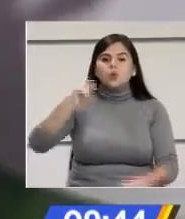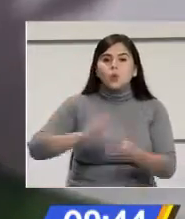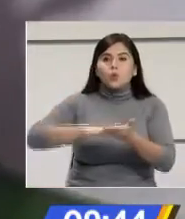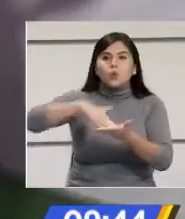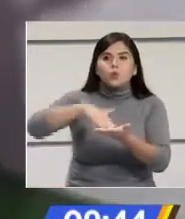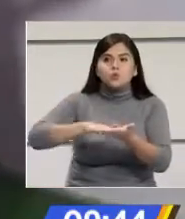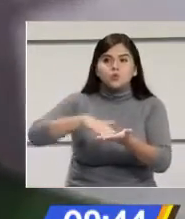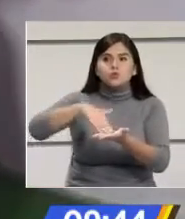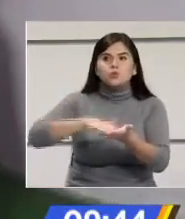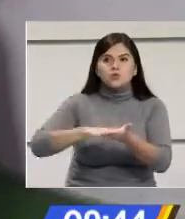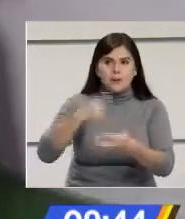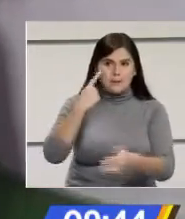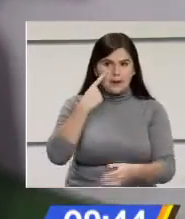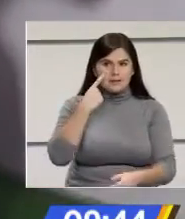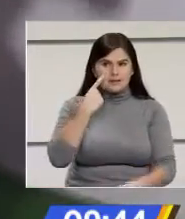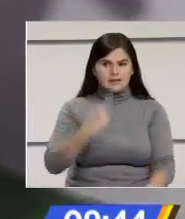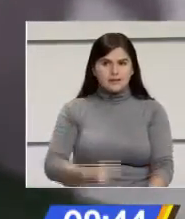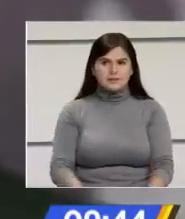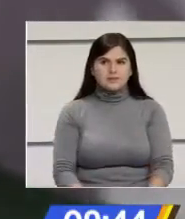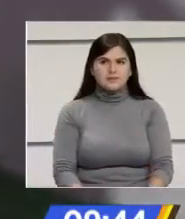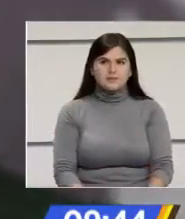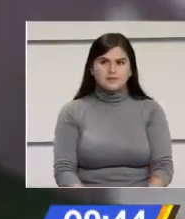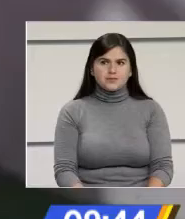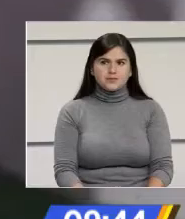chica también? Vamos a ver. Sí.